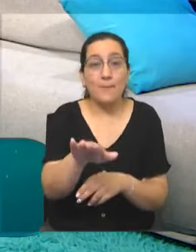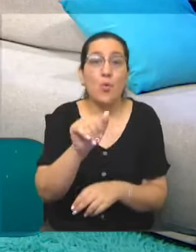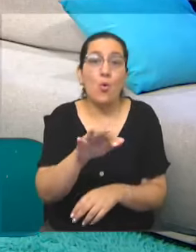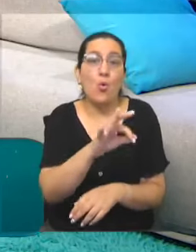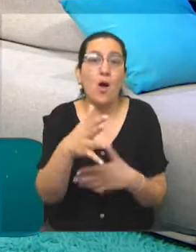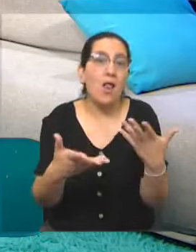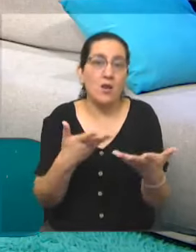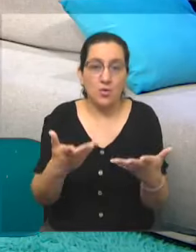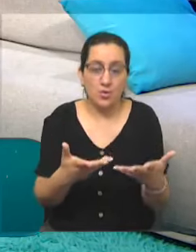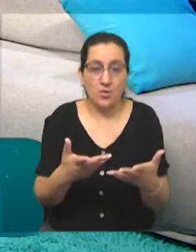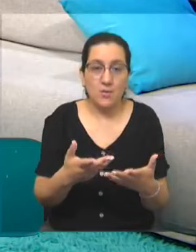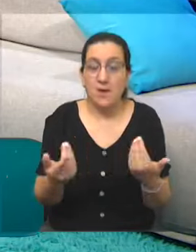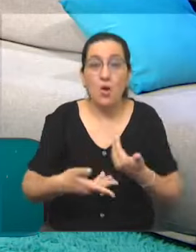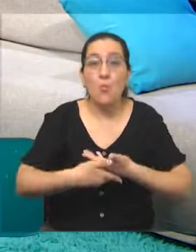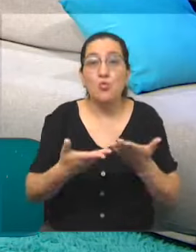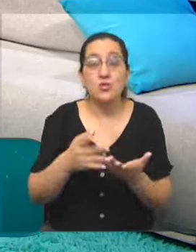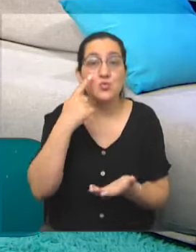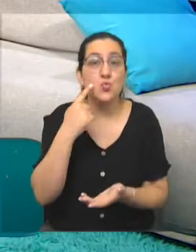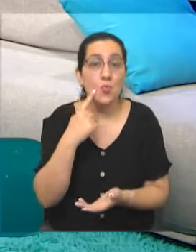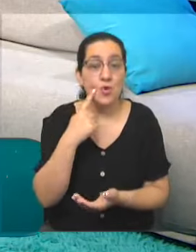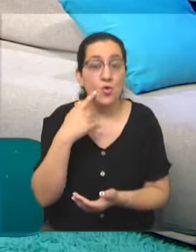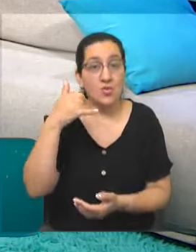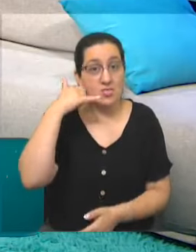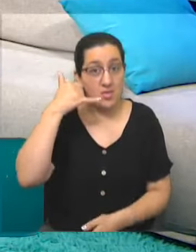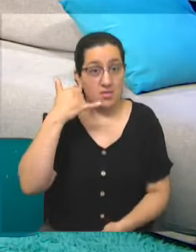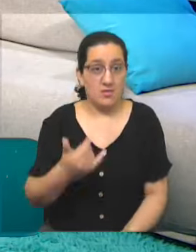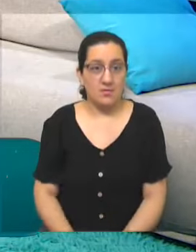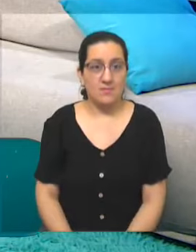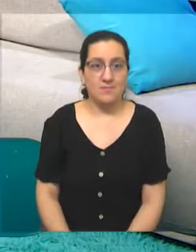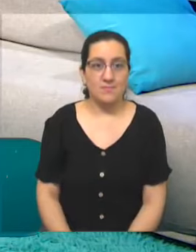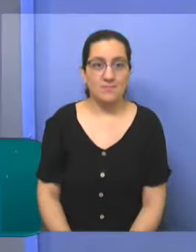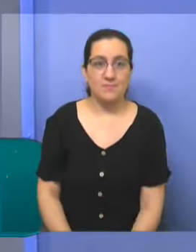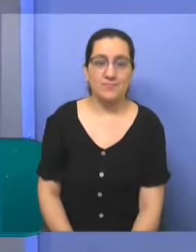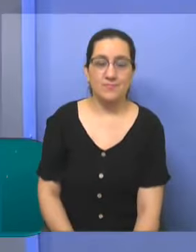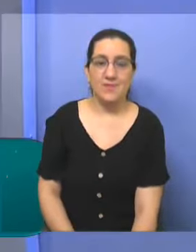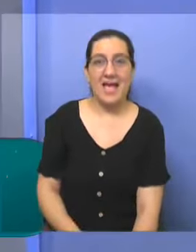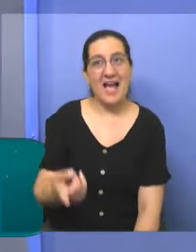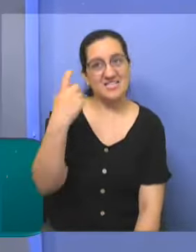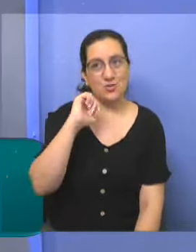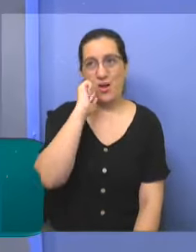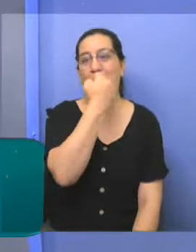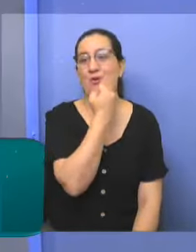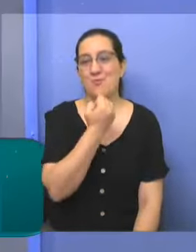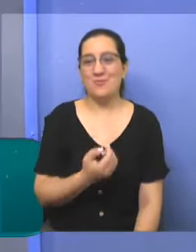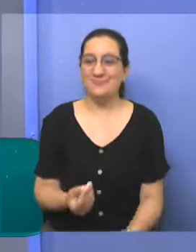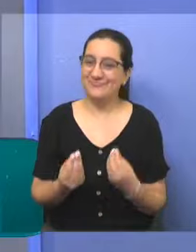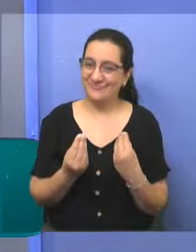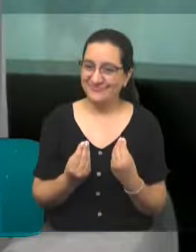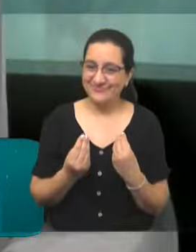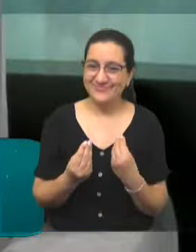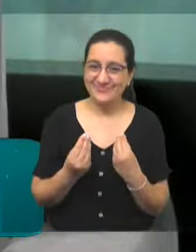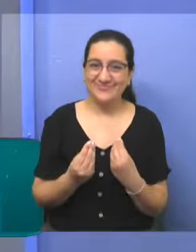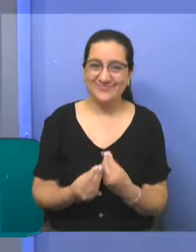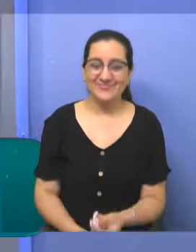Ah, es verdad. Chibuelo. Chingolo. Sí. Tuvieron mal con Anónimo ayer que le agendaron también.